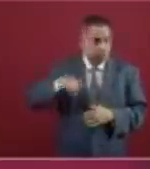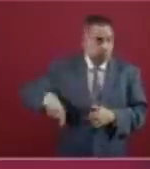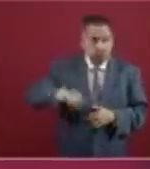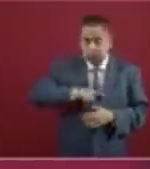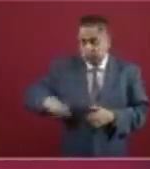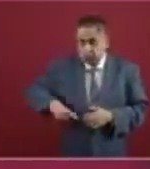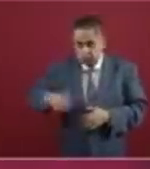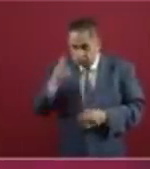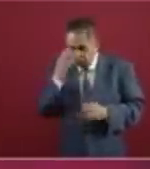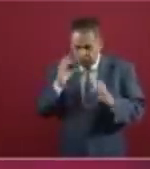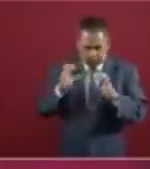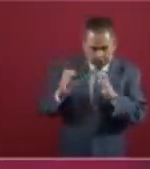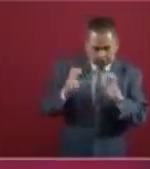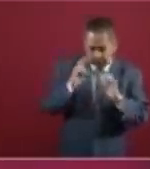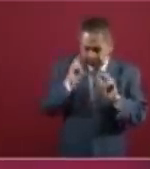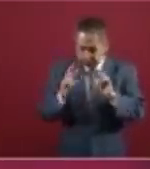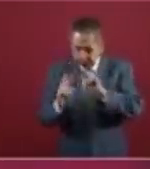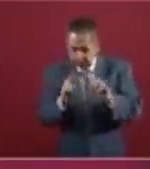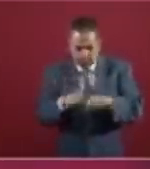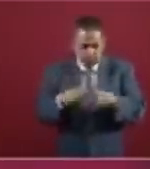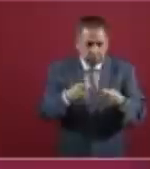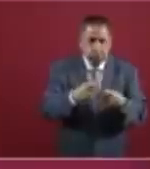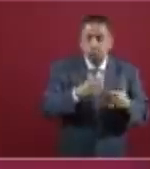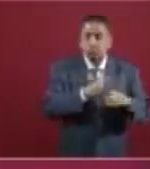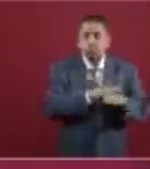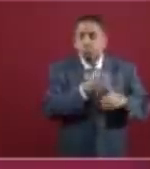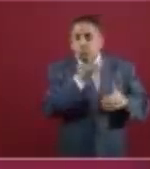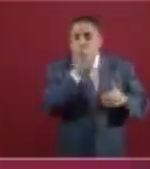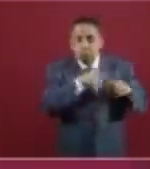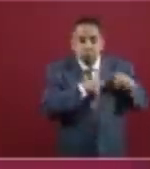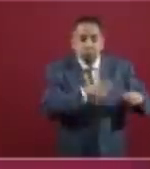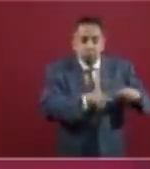muy pendientes por las inercias.